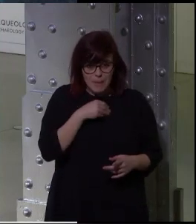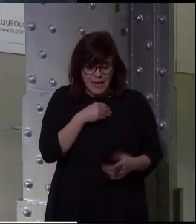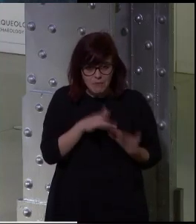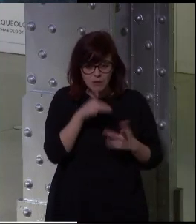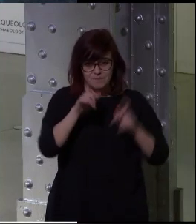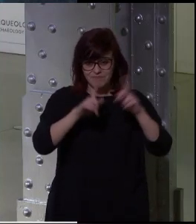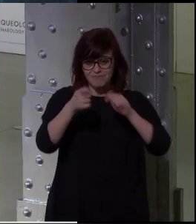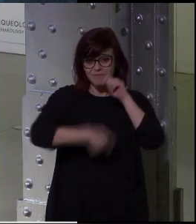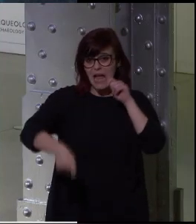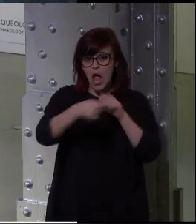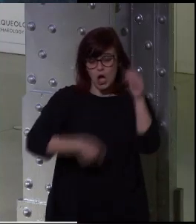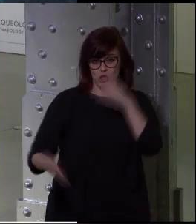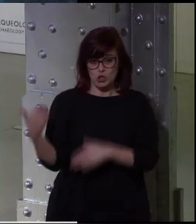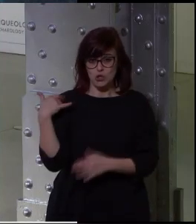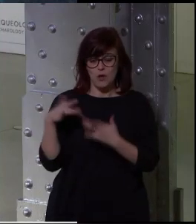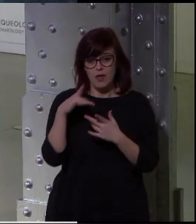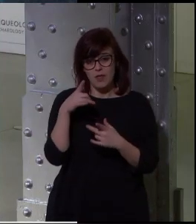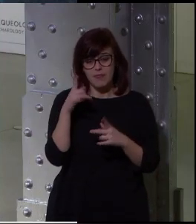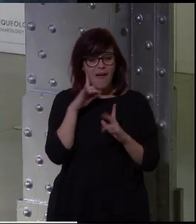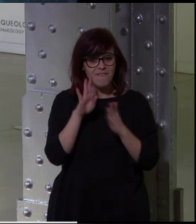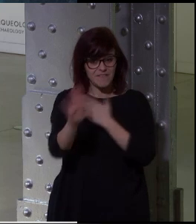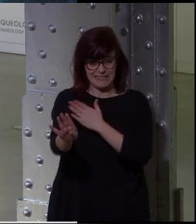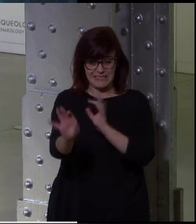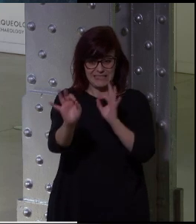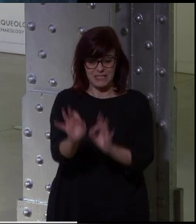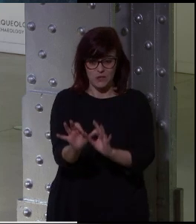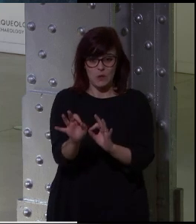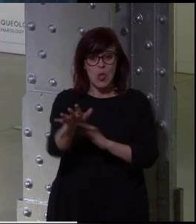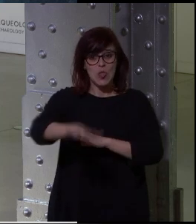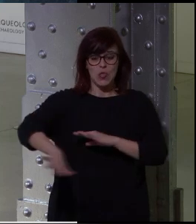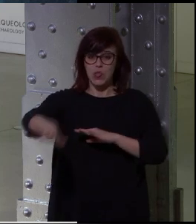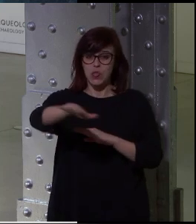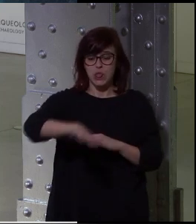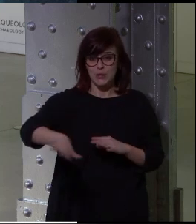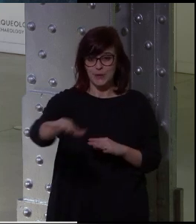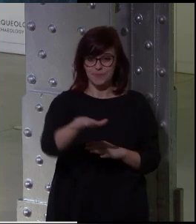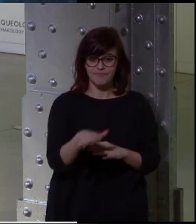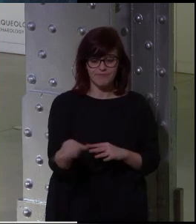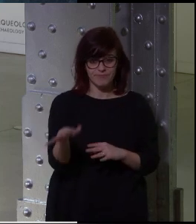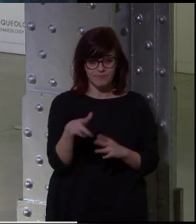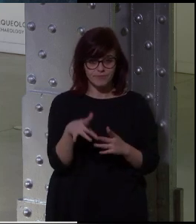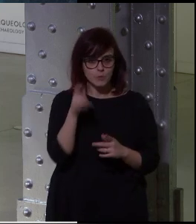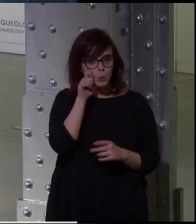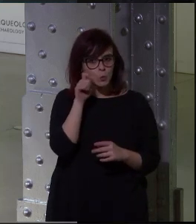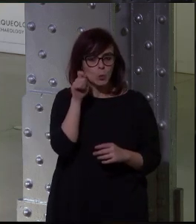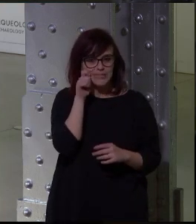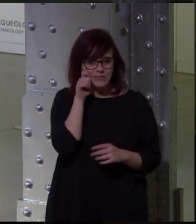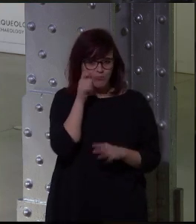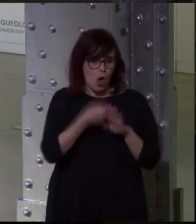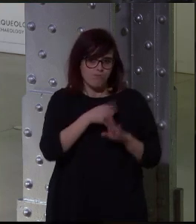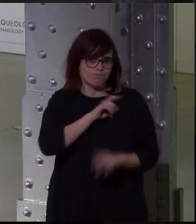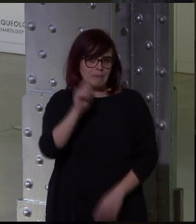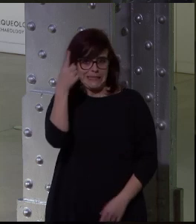la saqué en agosto delante en una zona de turismo top,